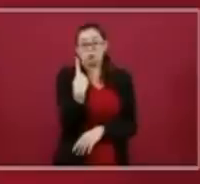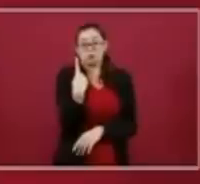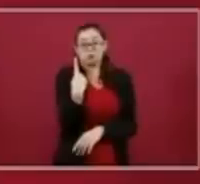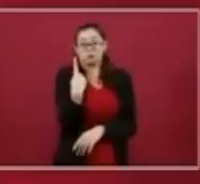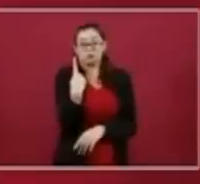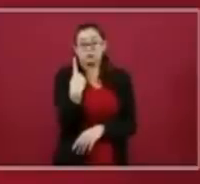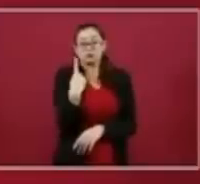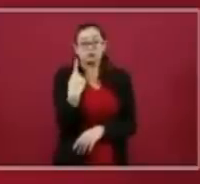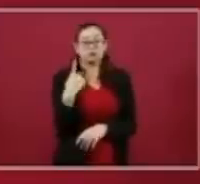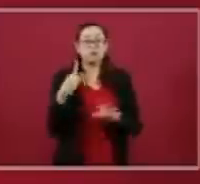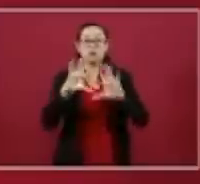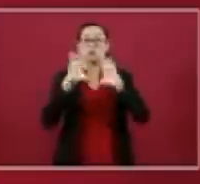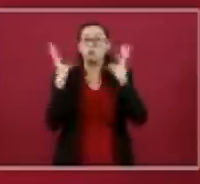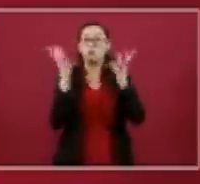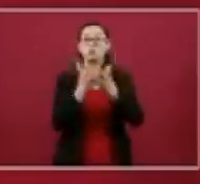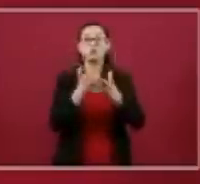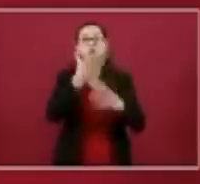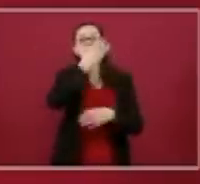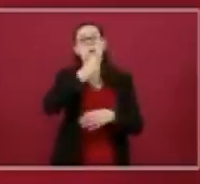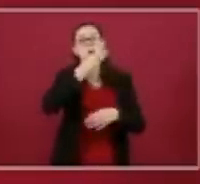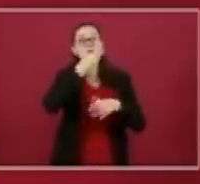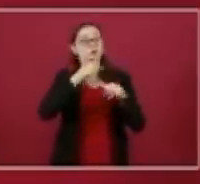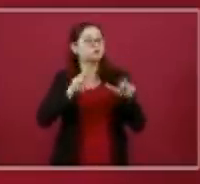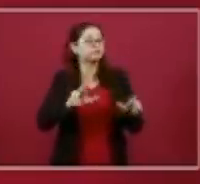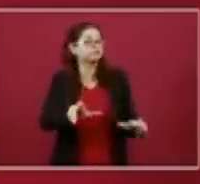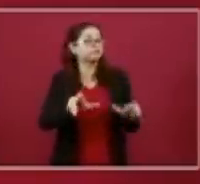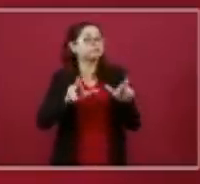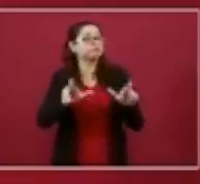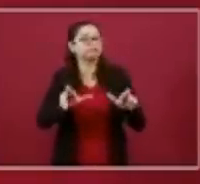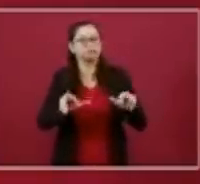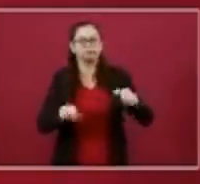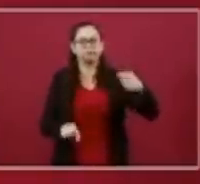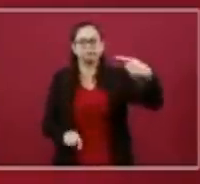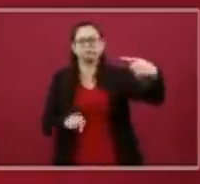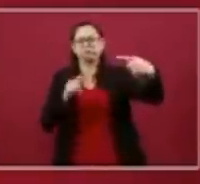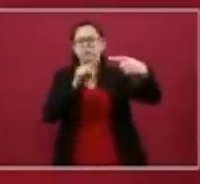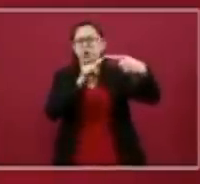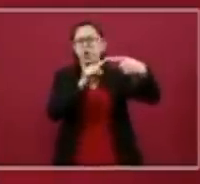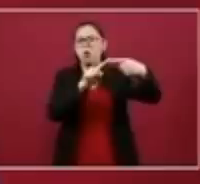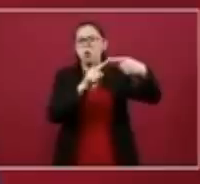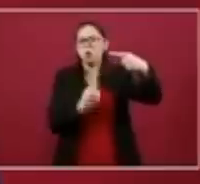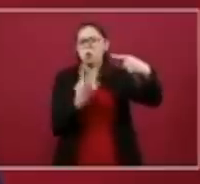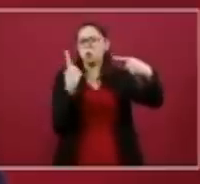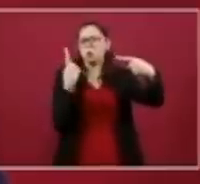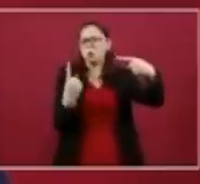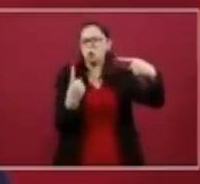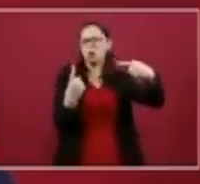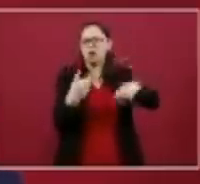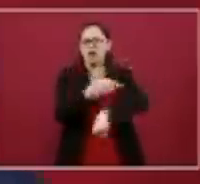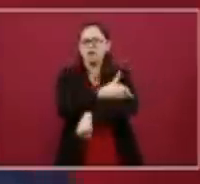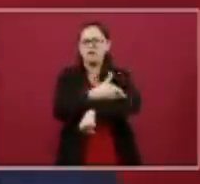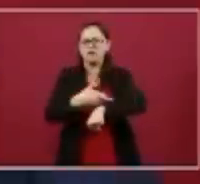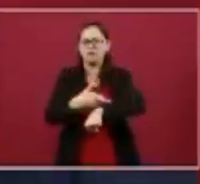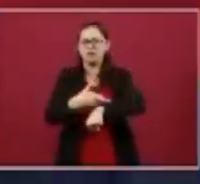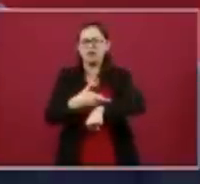de los hombres más ricos del mundo. Una familia, la familia